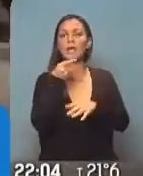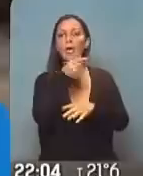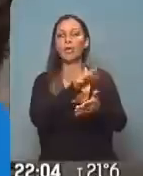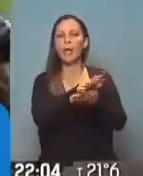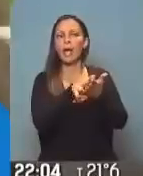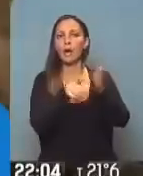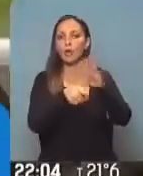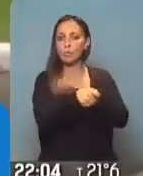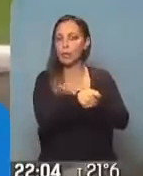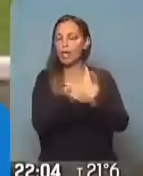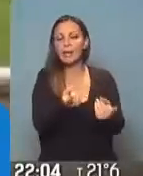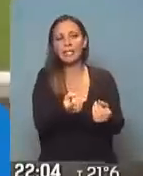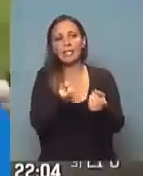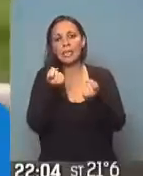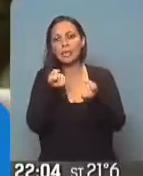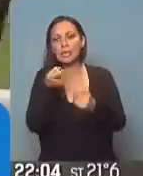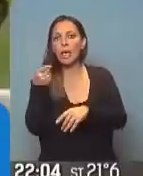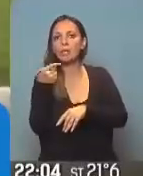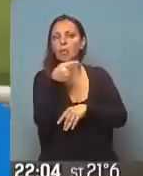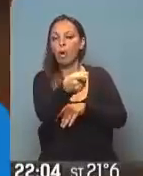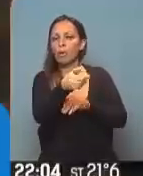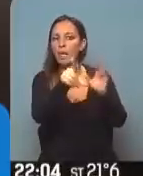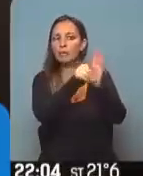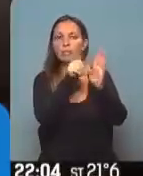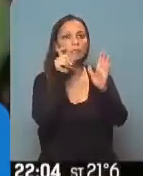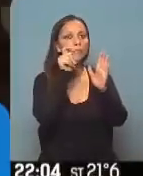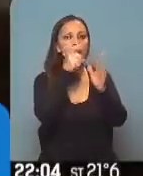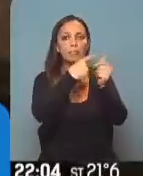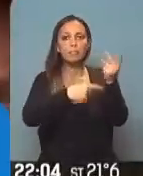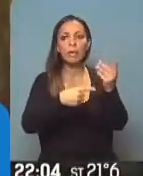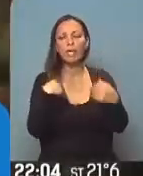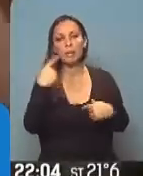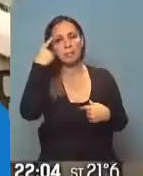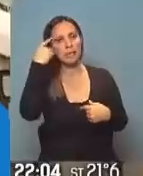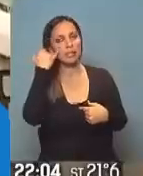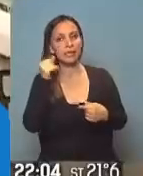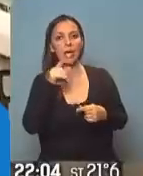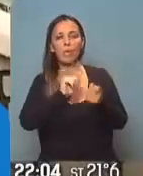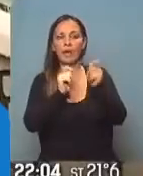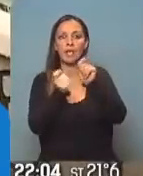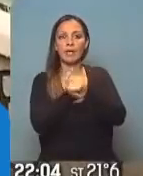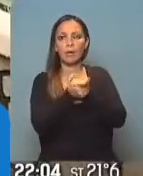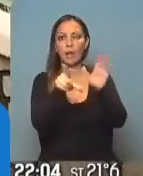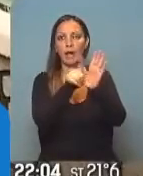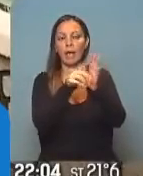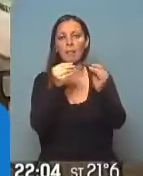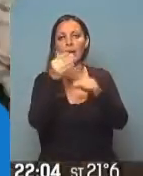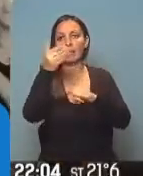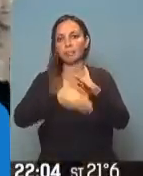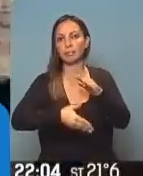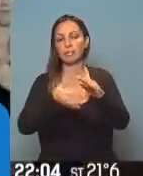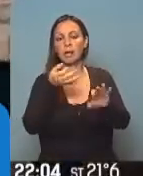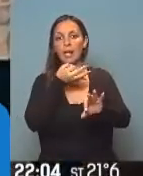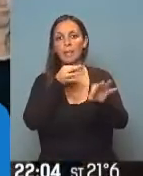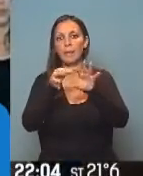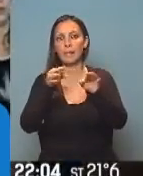necesidad de combatir con rigor al crimen, lo que incluiría una reforma legal para liberar la venta de armas a los civiles.